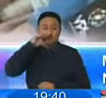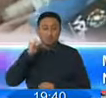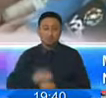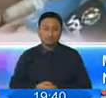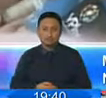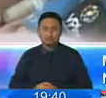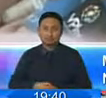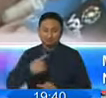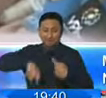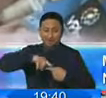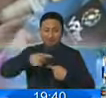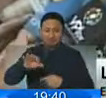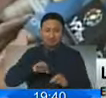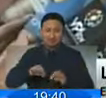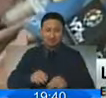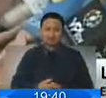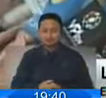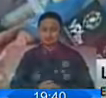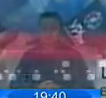Nicolás Maduro. No se lo pierda.